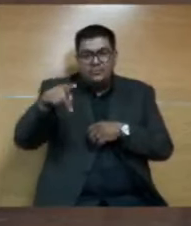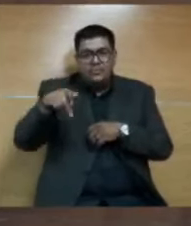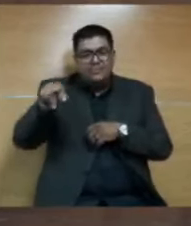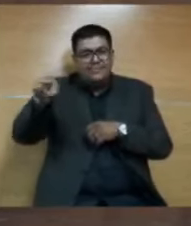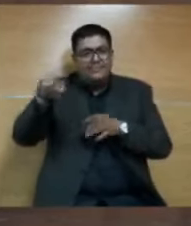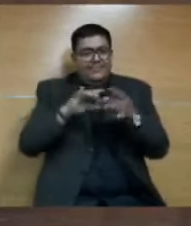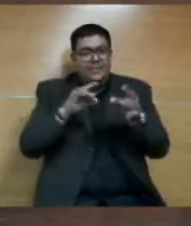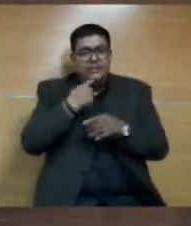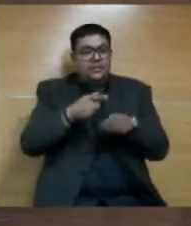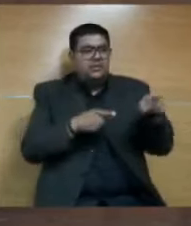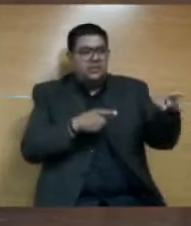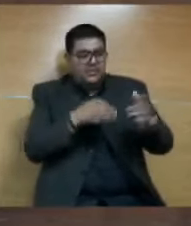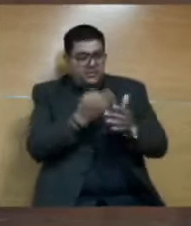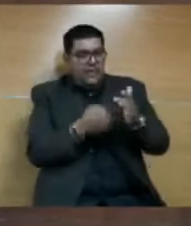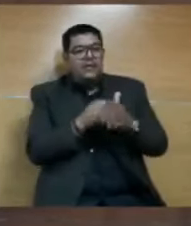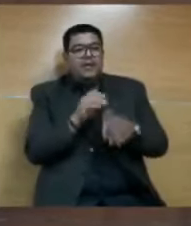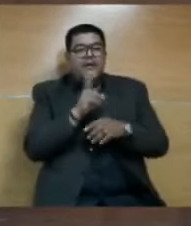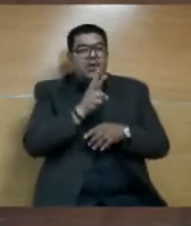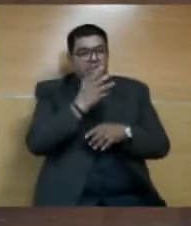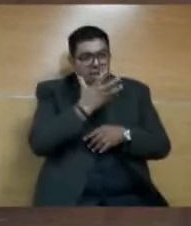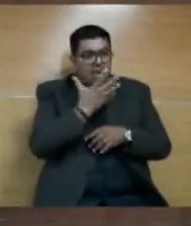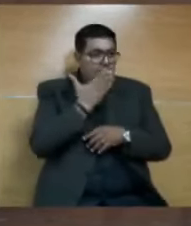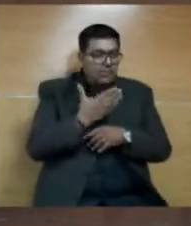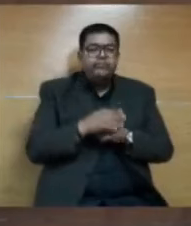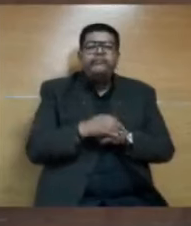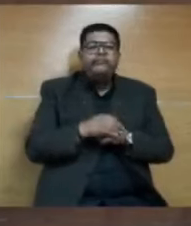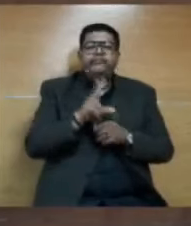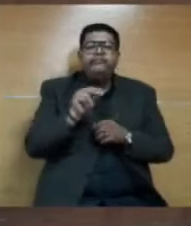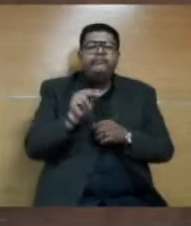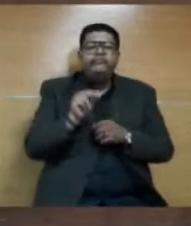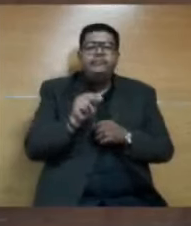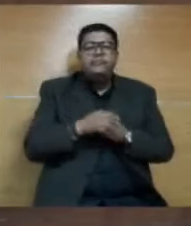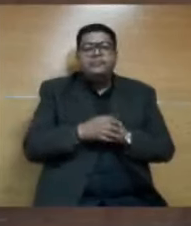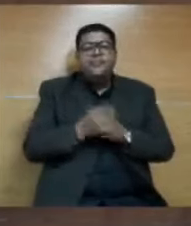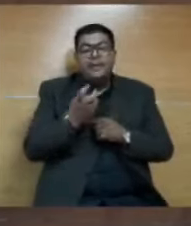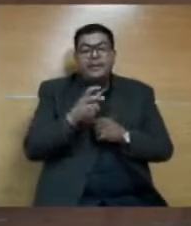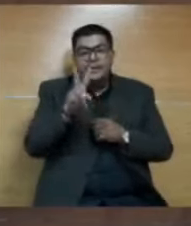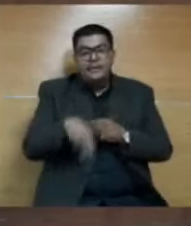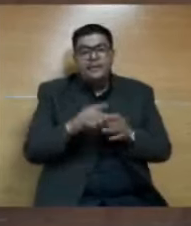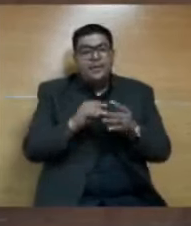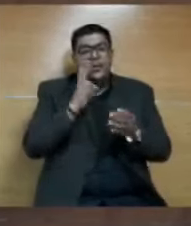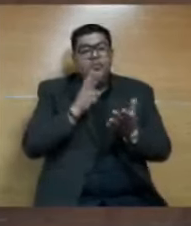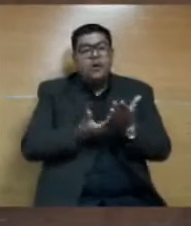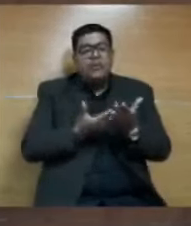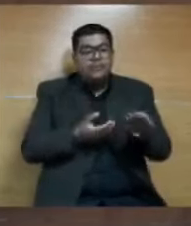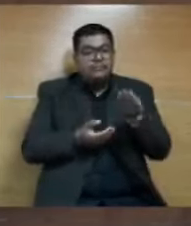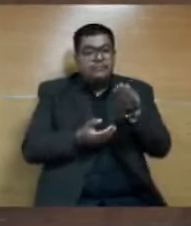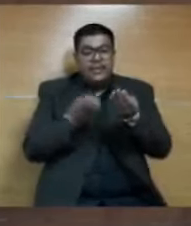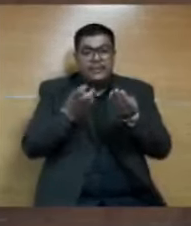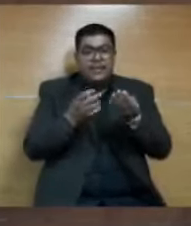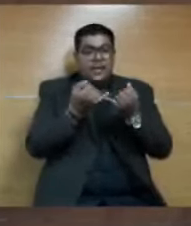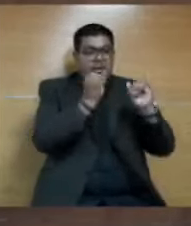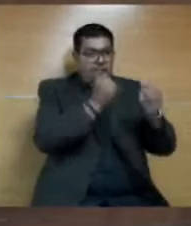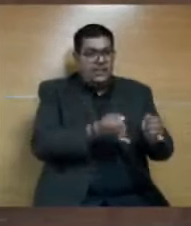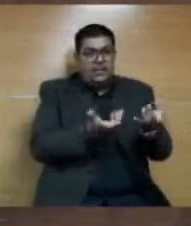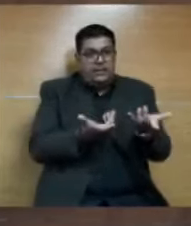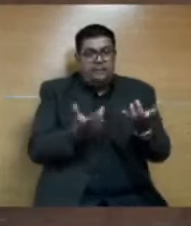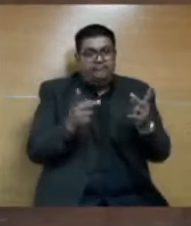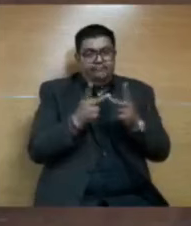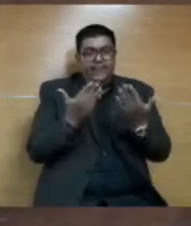falsa, consistente en que se acreditaron las irregularidades aducidas, lo que entonces demostraría la falta de independencia